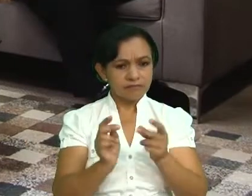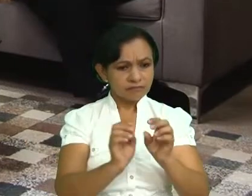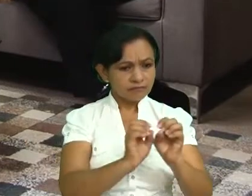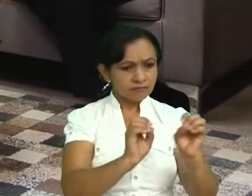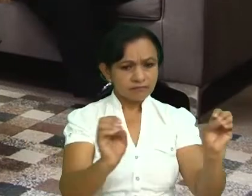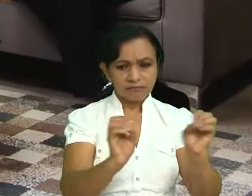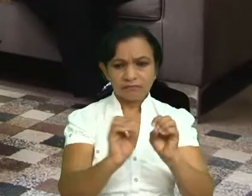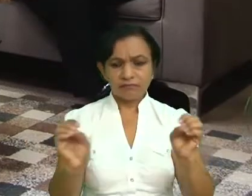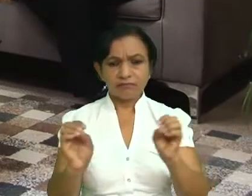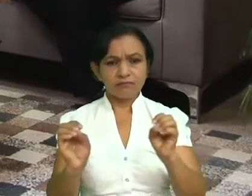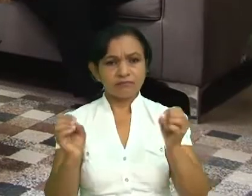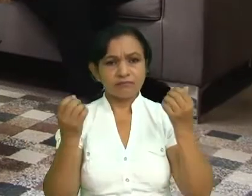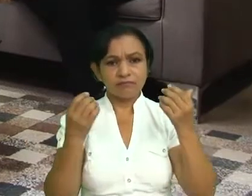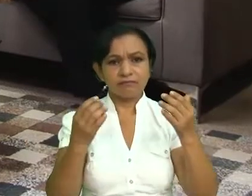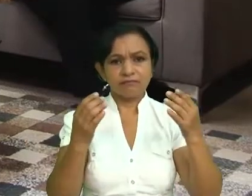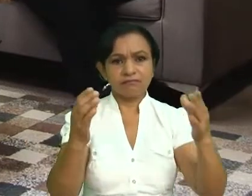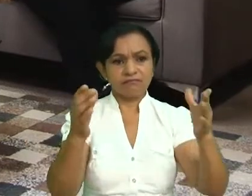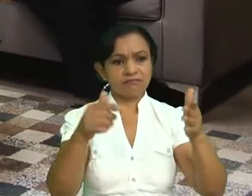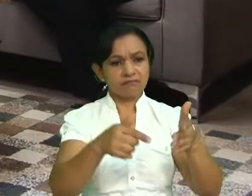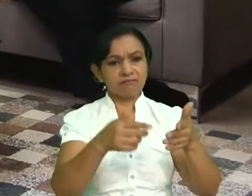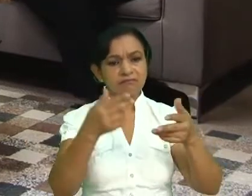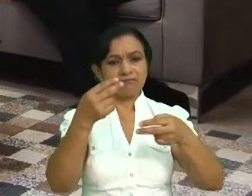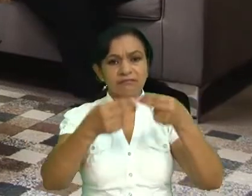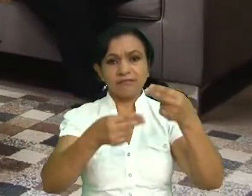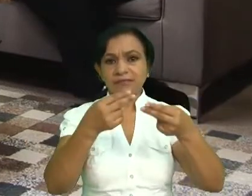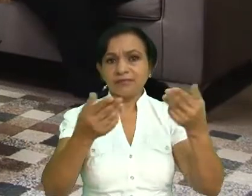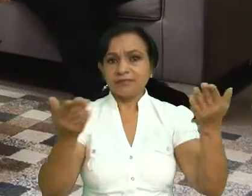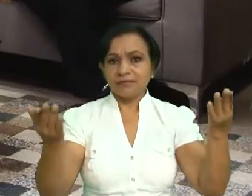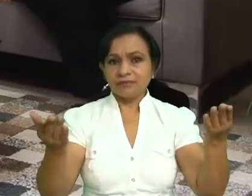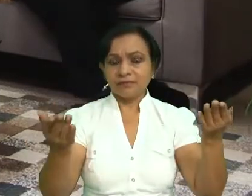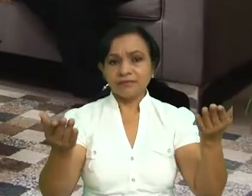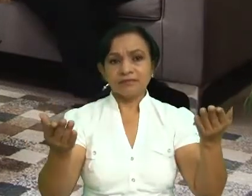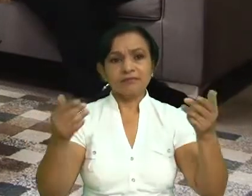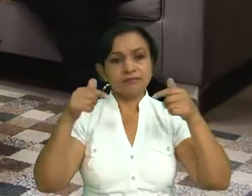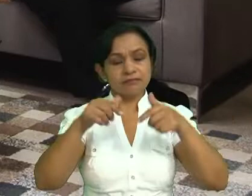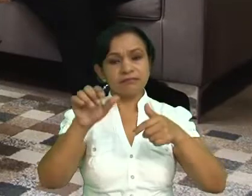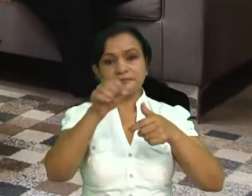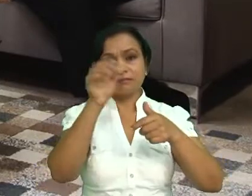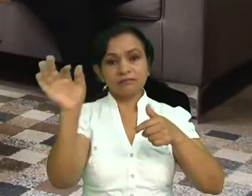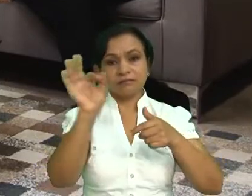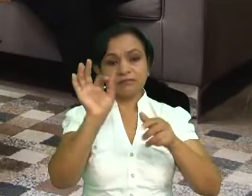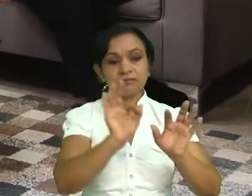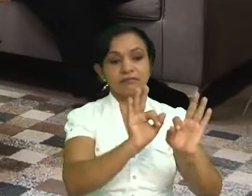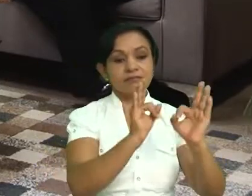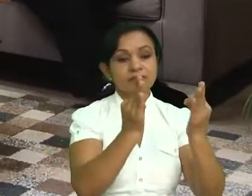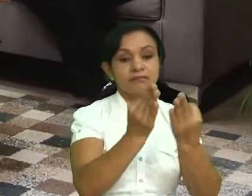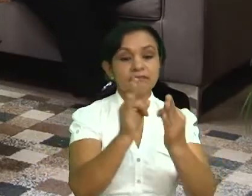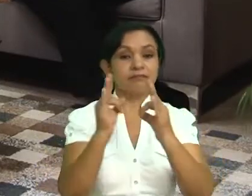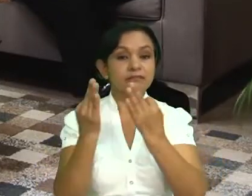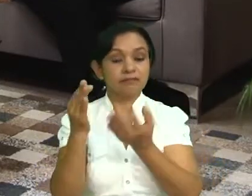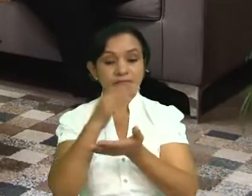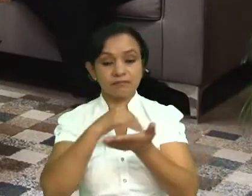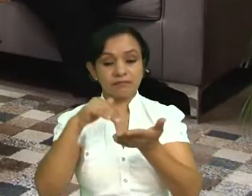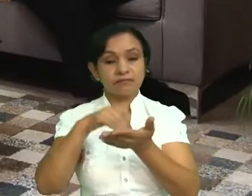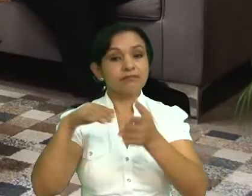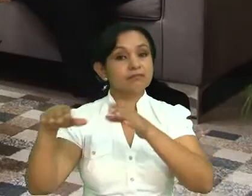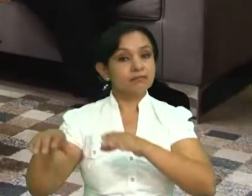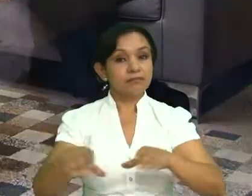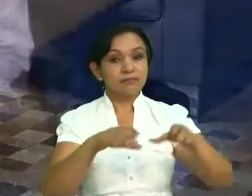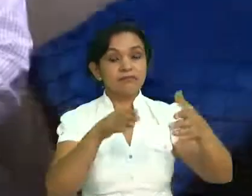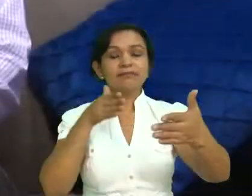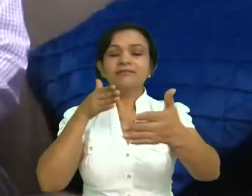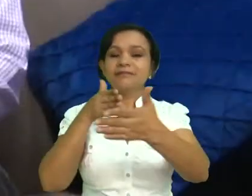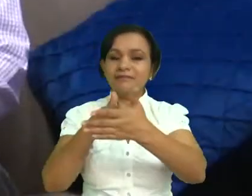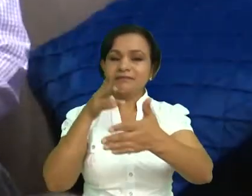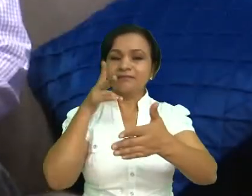hablan de objetos, como que hablan de indicadores, de cifras, y aquí estamos frente a otro modelo, la familia también, centro de toda la actividad. Hacemos